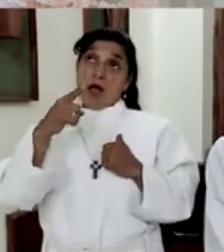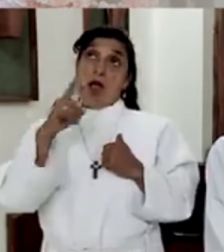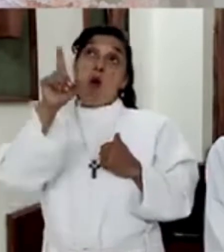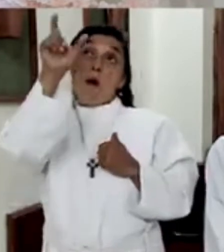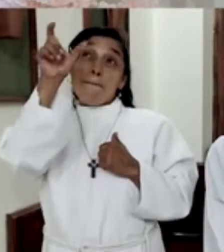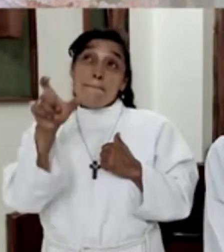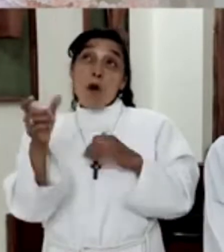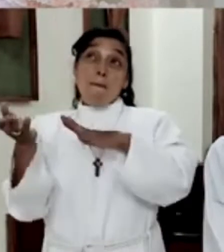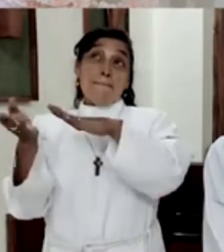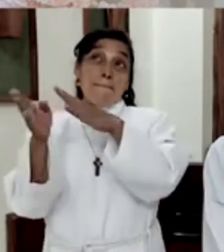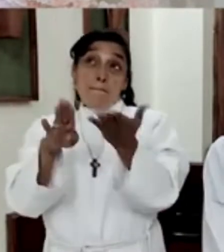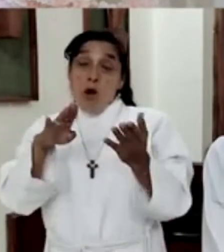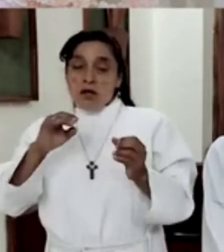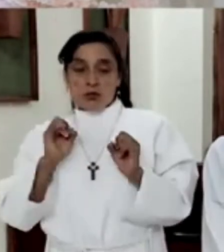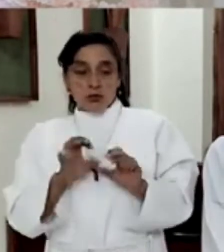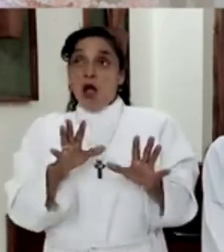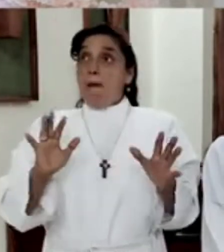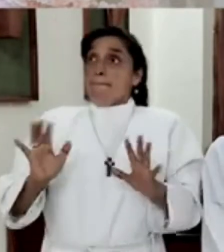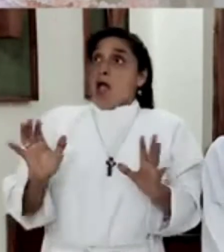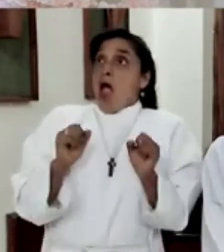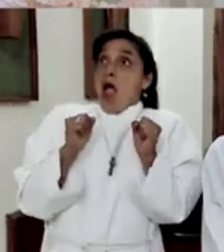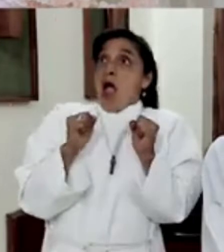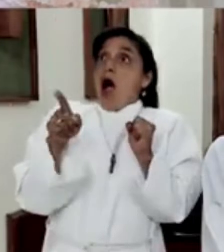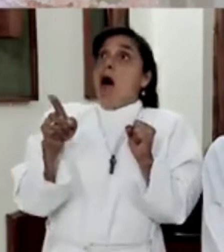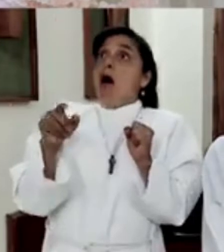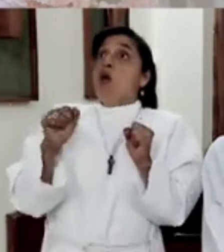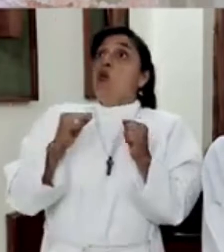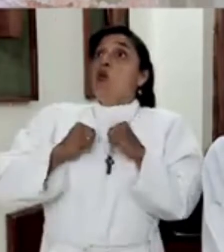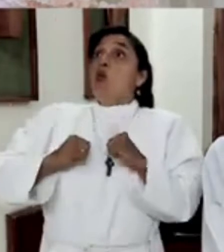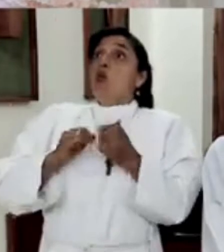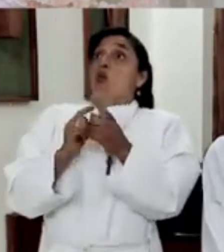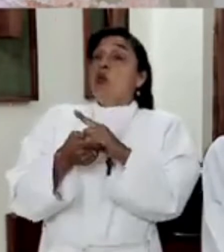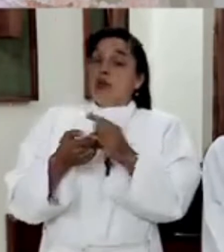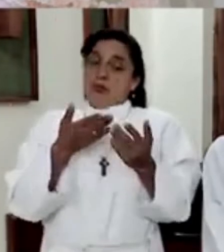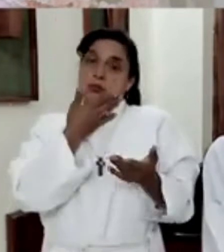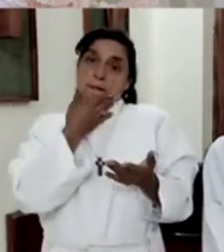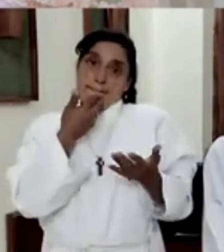va a decírselo, entonces sí se arrepentirán.